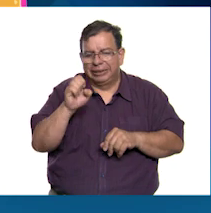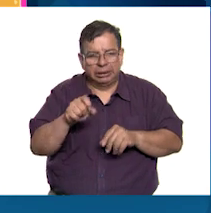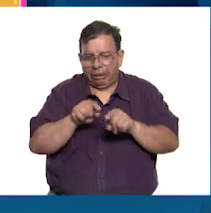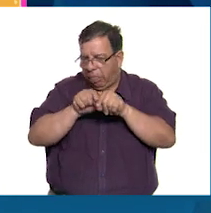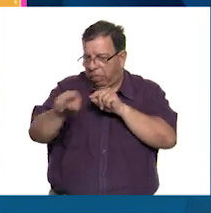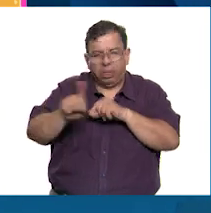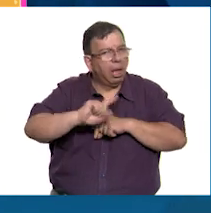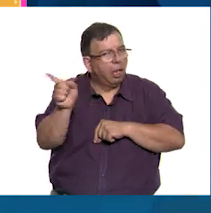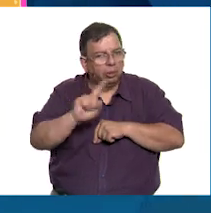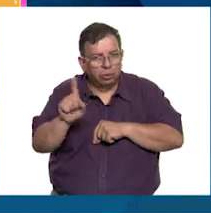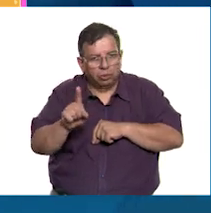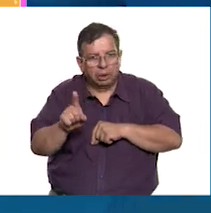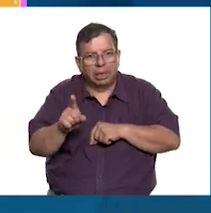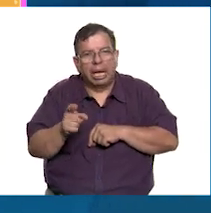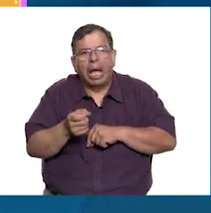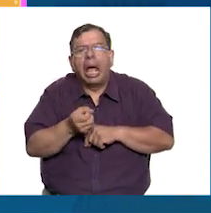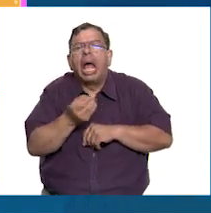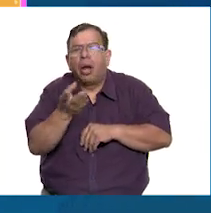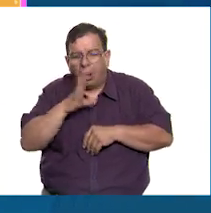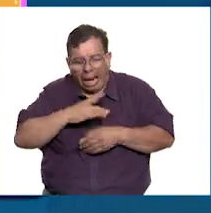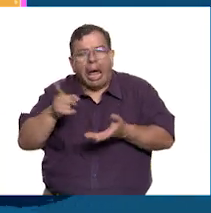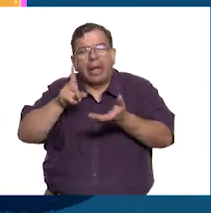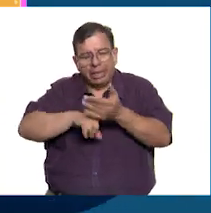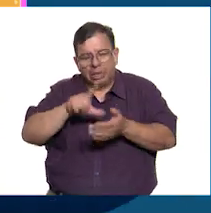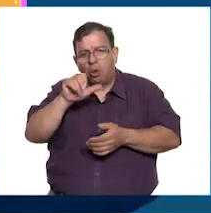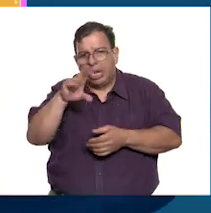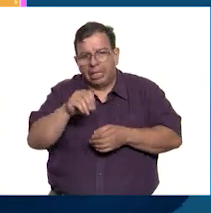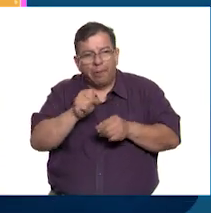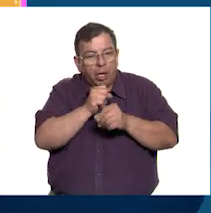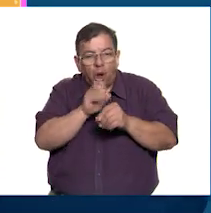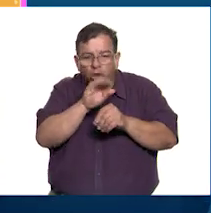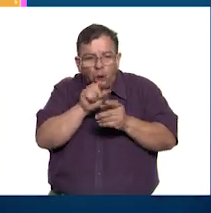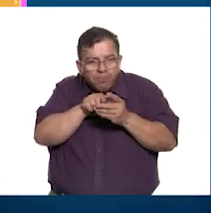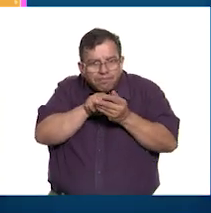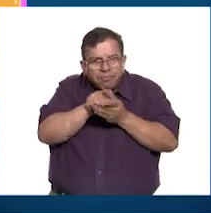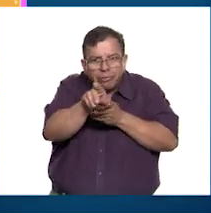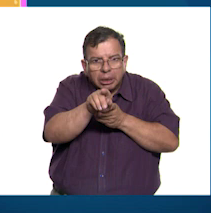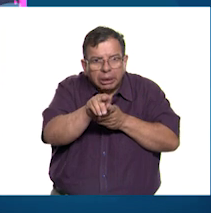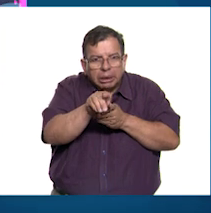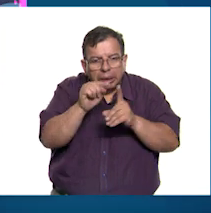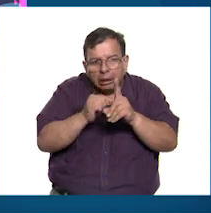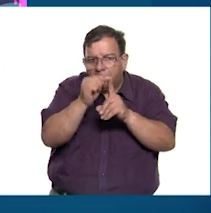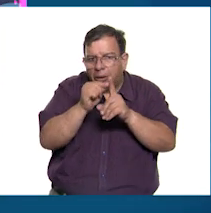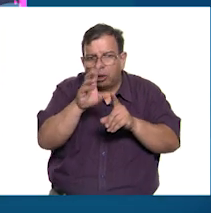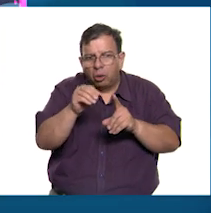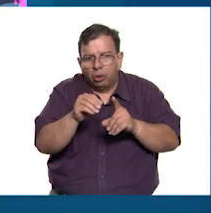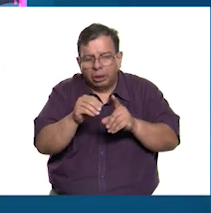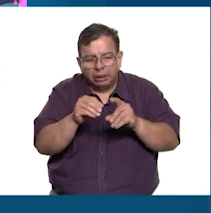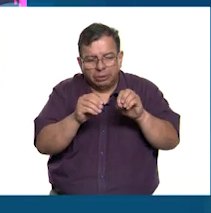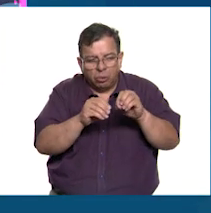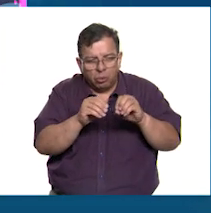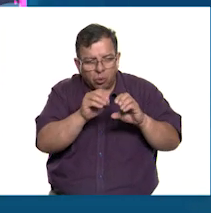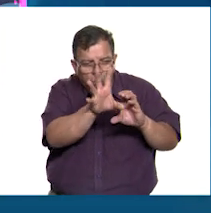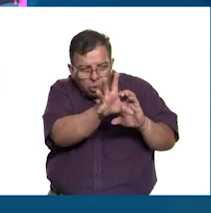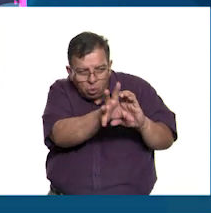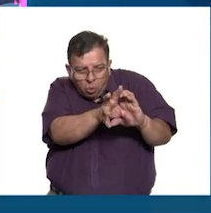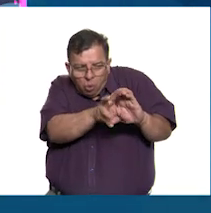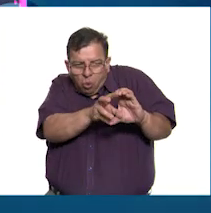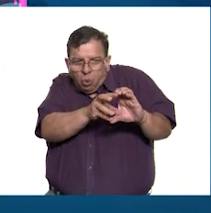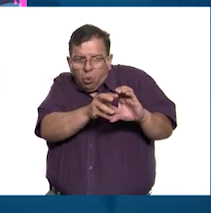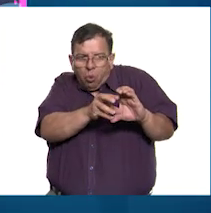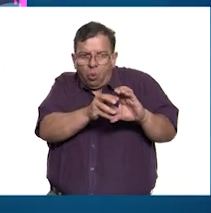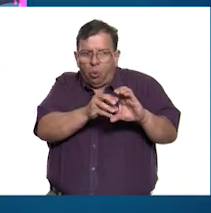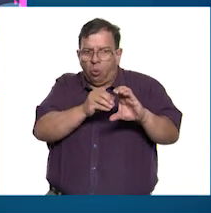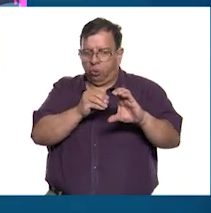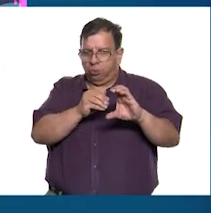correcto. Aunque algunos contienen láser, ese láser no mide la temperatura. Lo que tenemos es un receptor